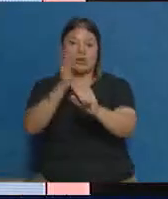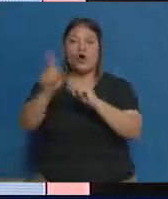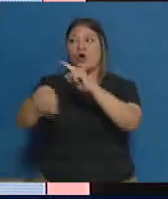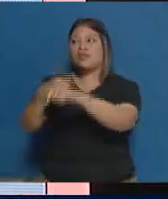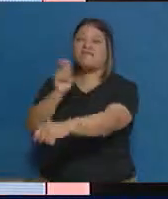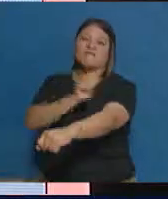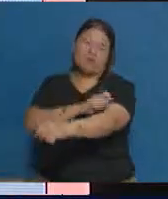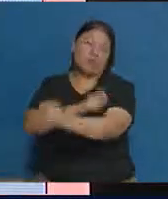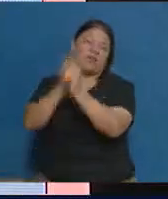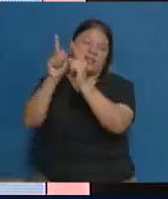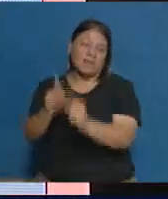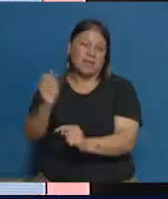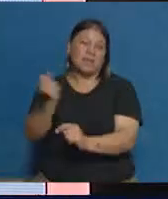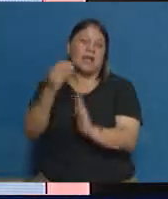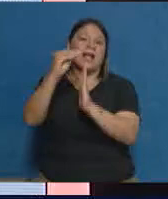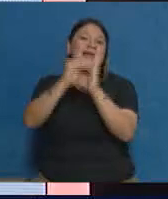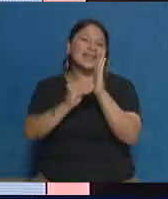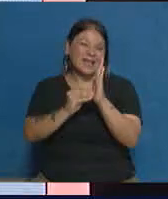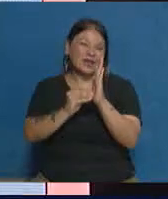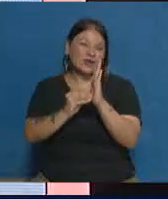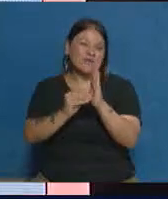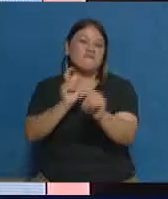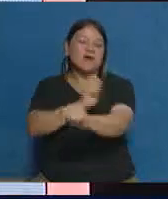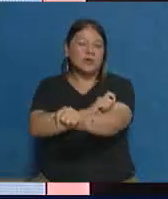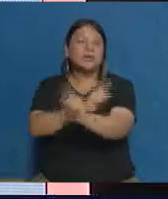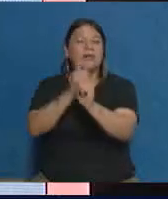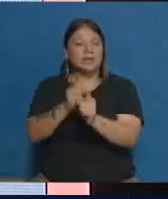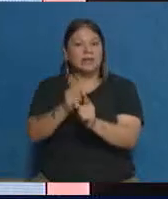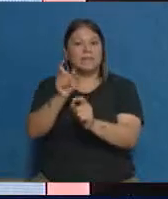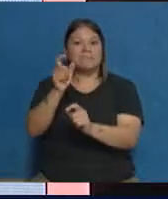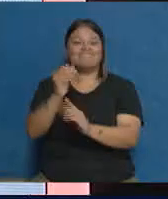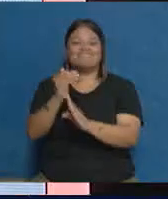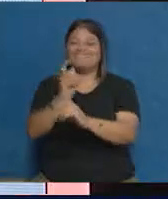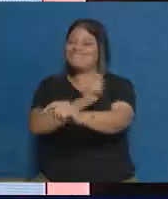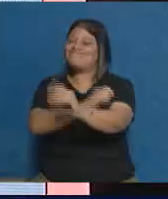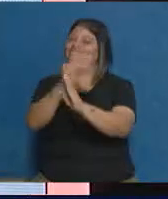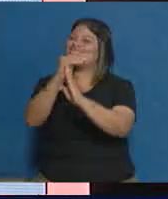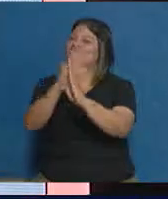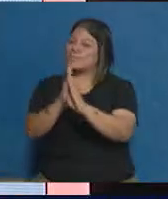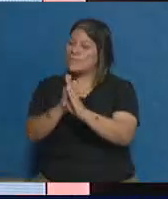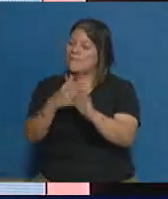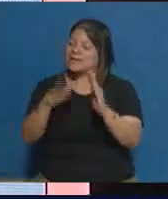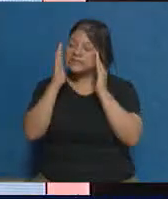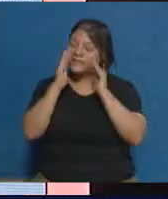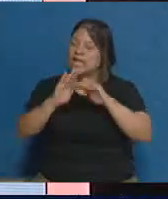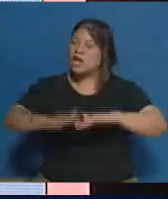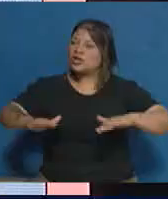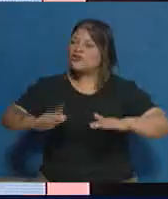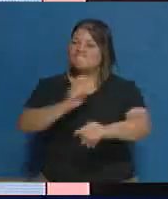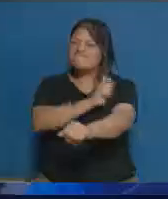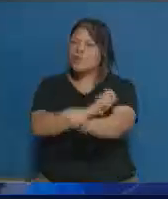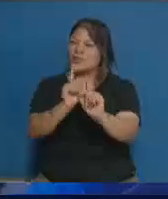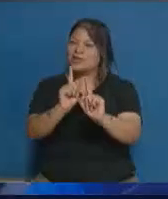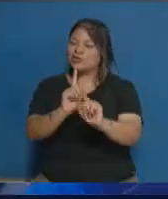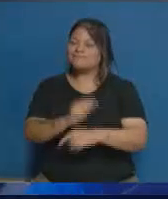que forman parte del calendario de vacunación, que hubo un descenso, sobre todo en la vacunación con los niños, en los niños, ¿sí?